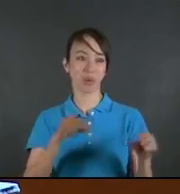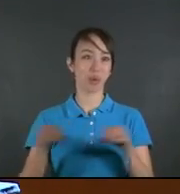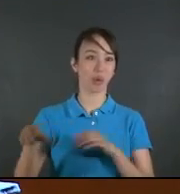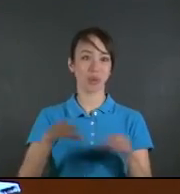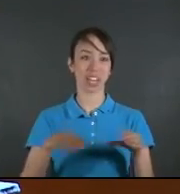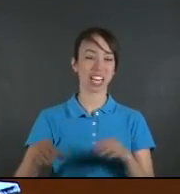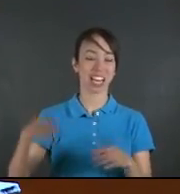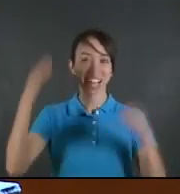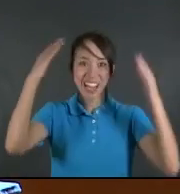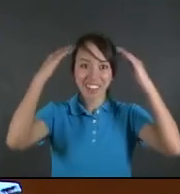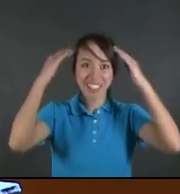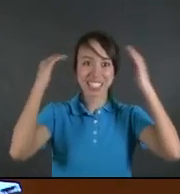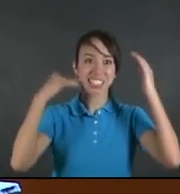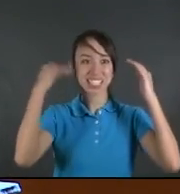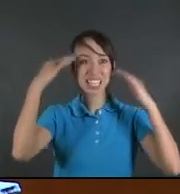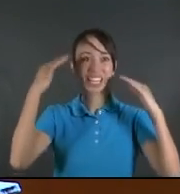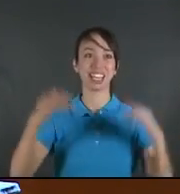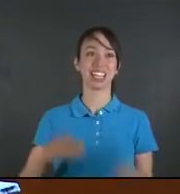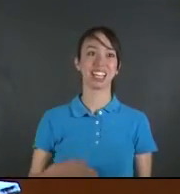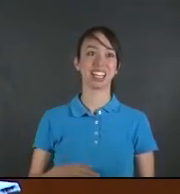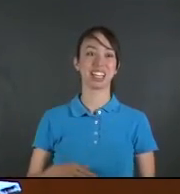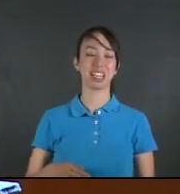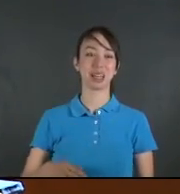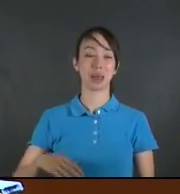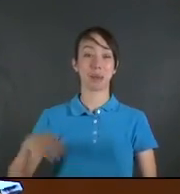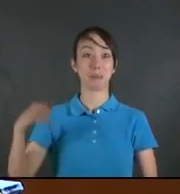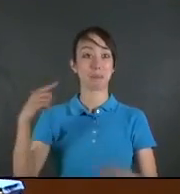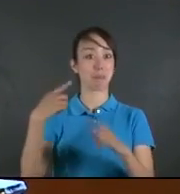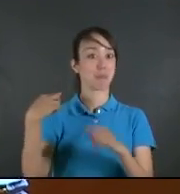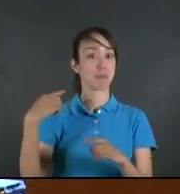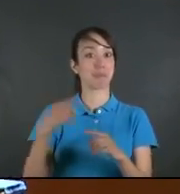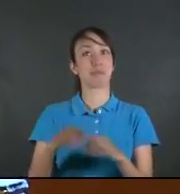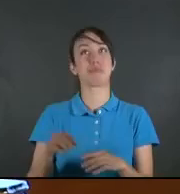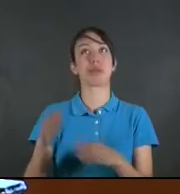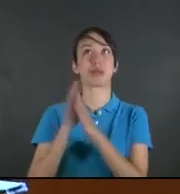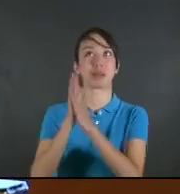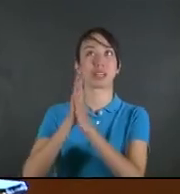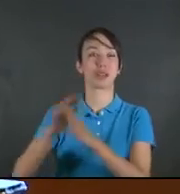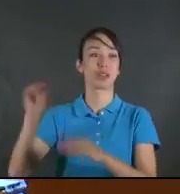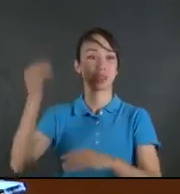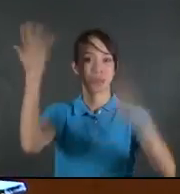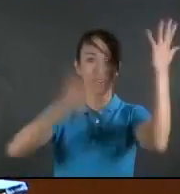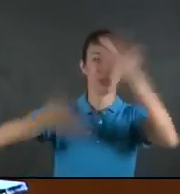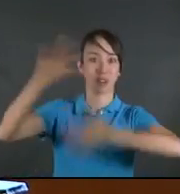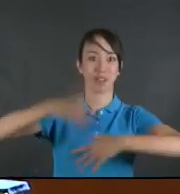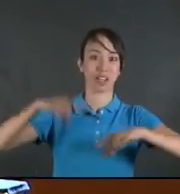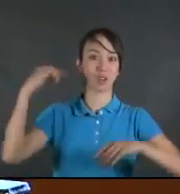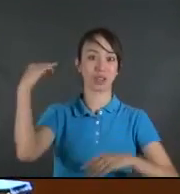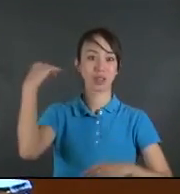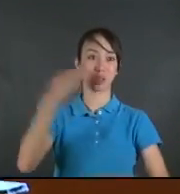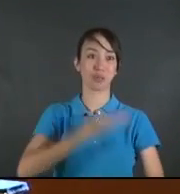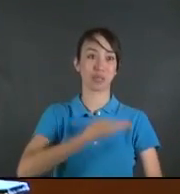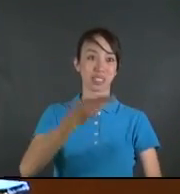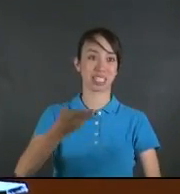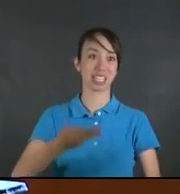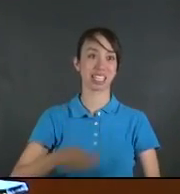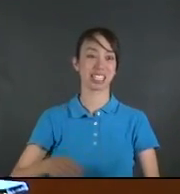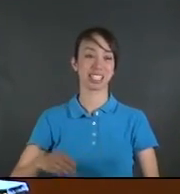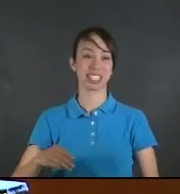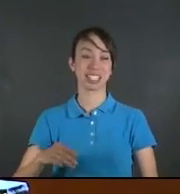la con solo que no se me revuelvan los mensajes ni los coritos ni los